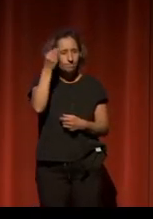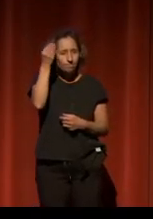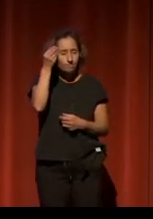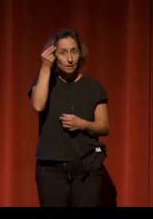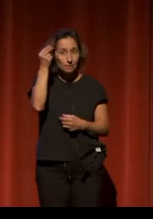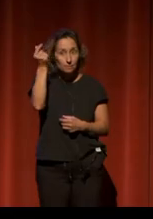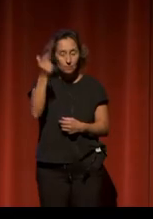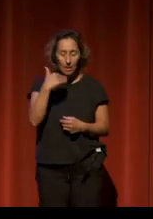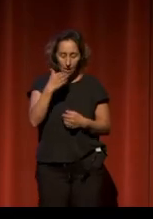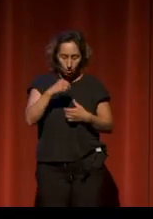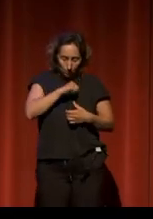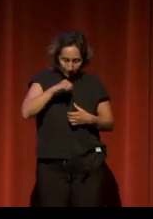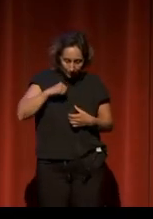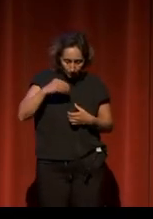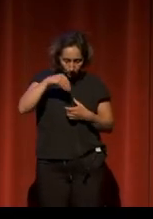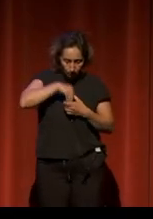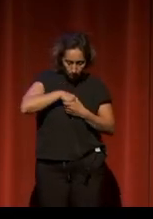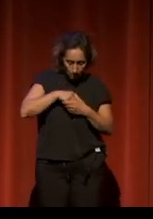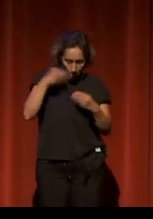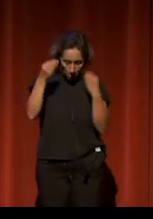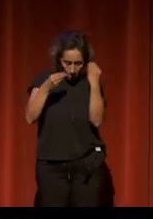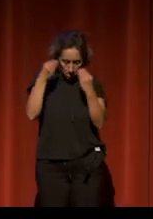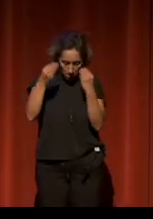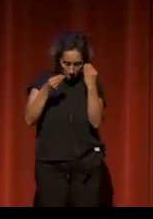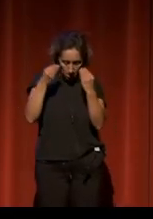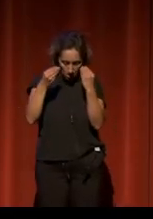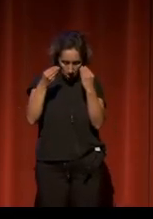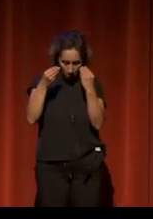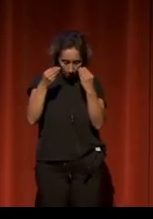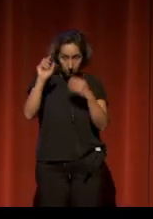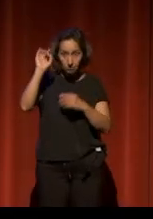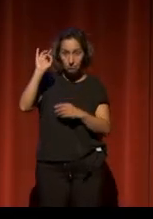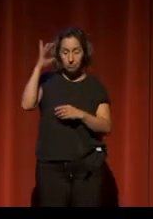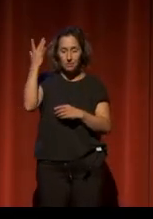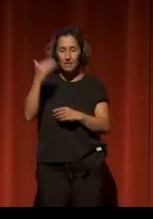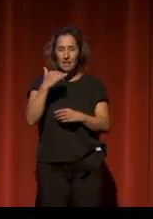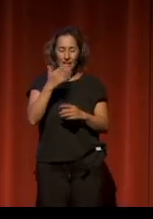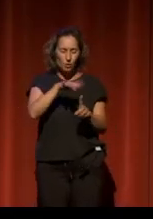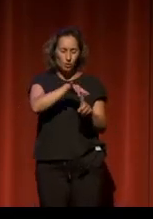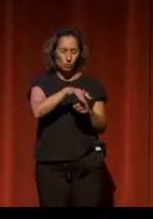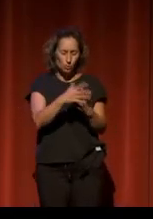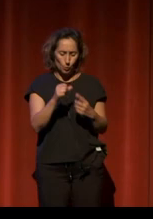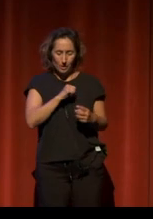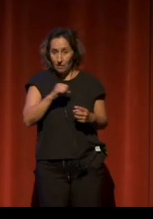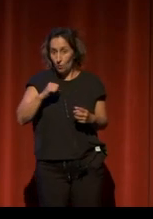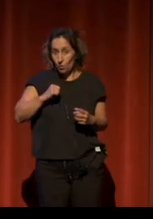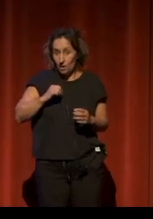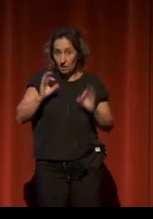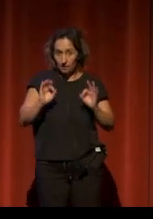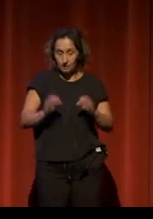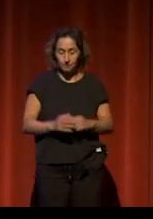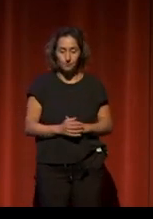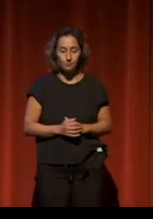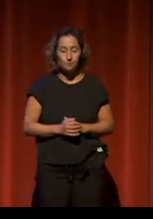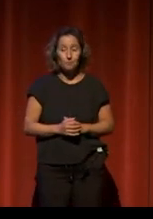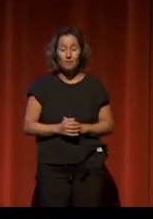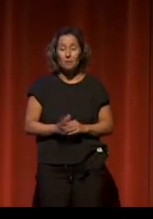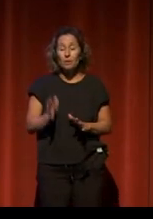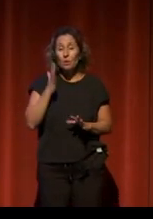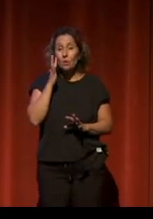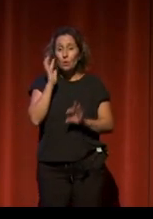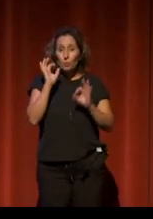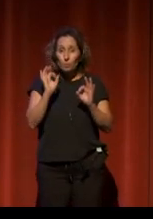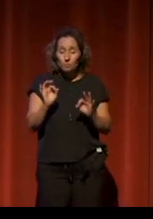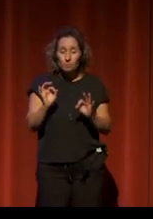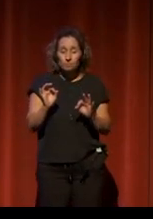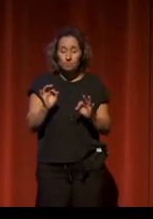con un momento íntimo una genialidad no algo un hecho aislado individual y íntimo No pero lo cierto Es que